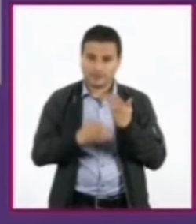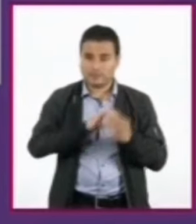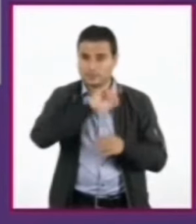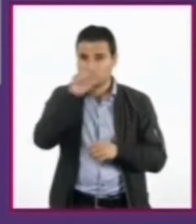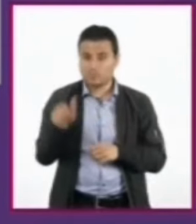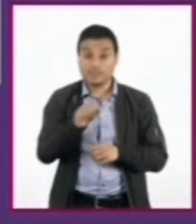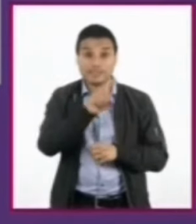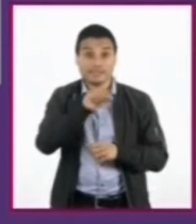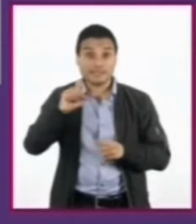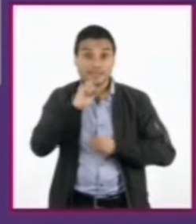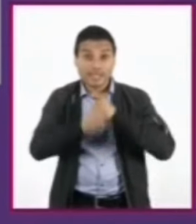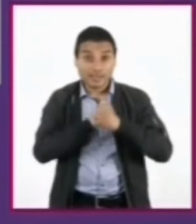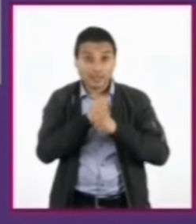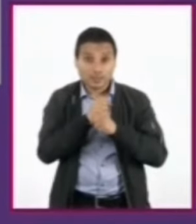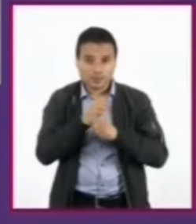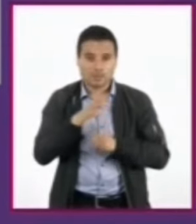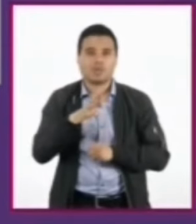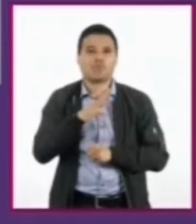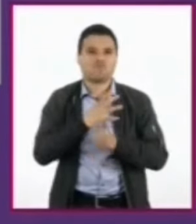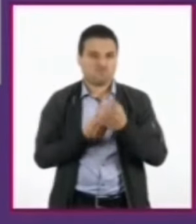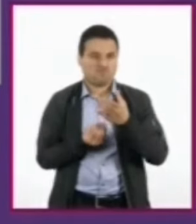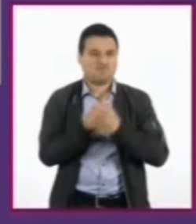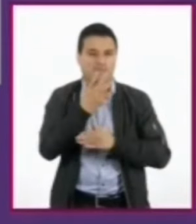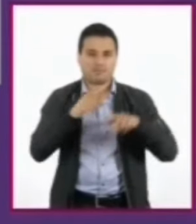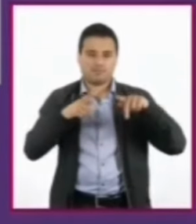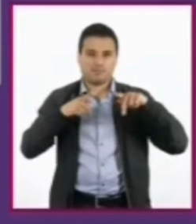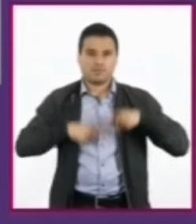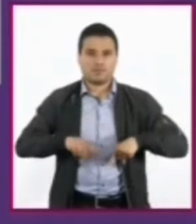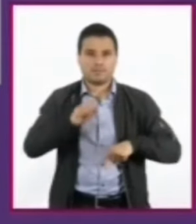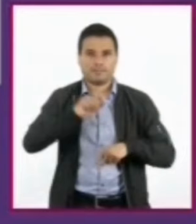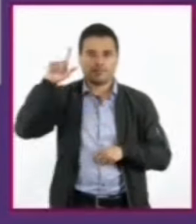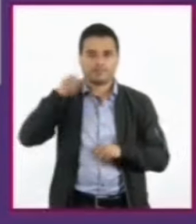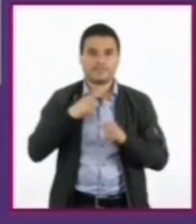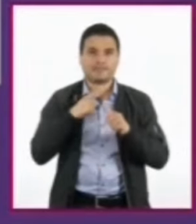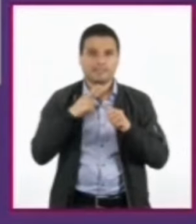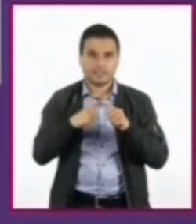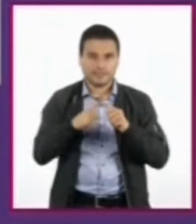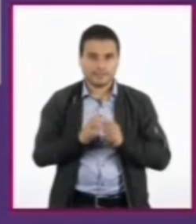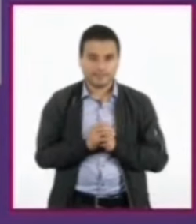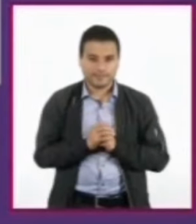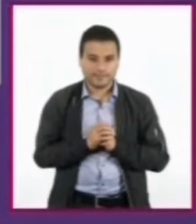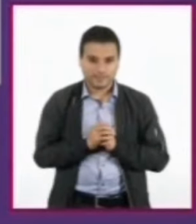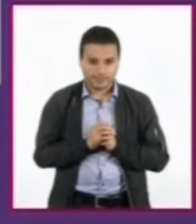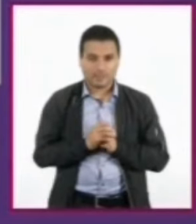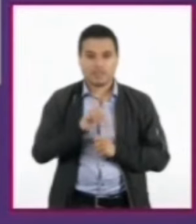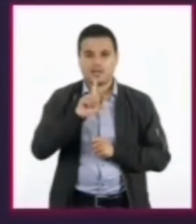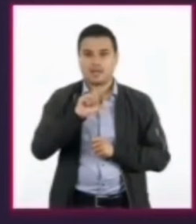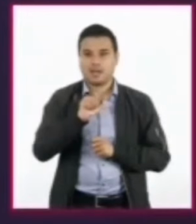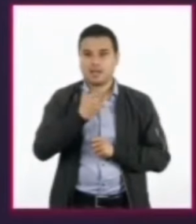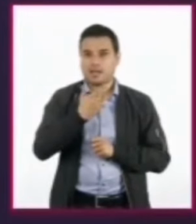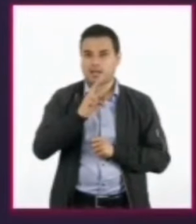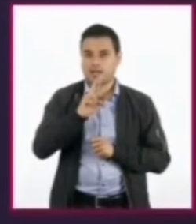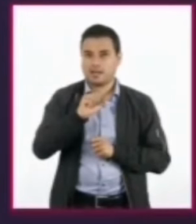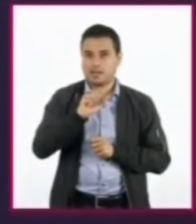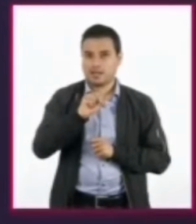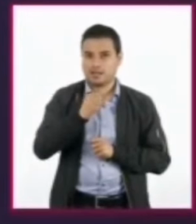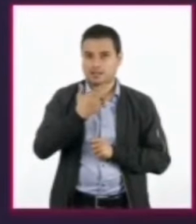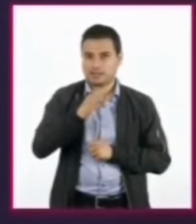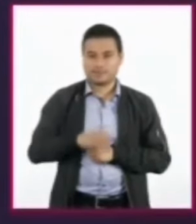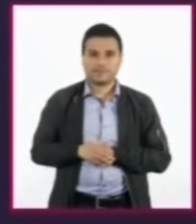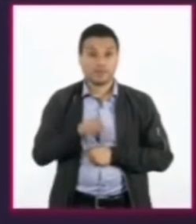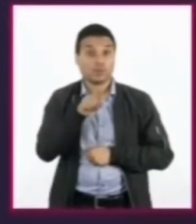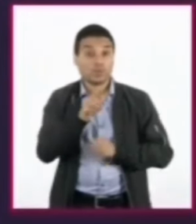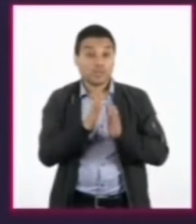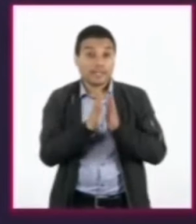años para que aparezca otro igual. Joseph Louis Lagrange. Recuerden que su libro de